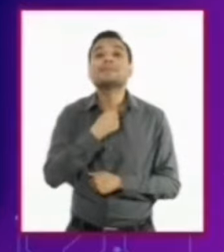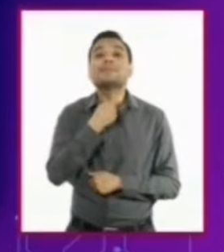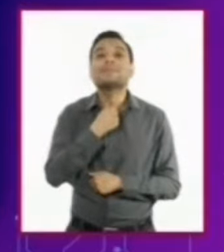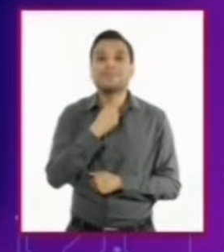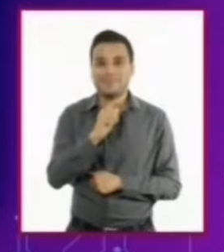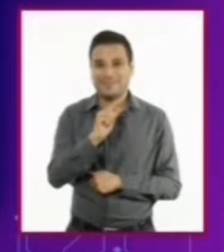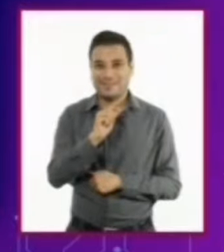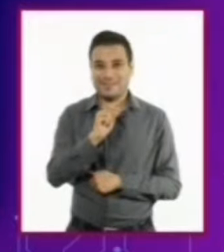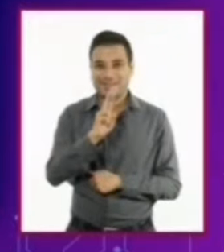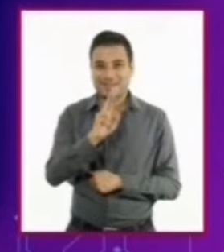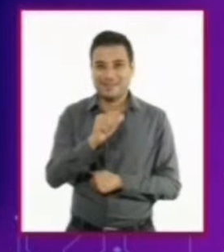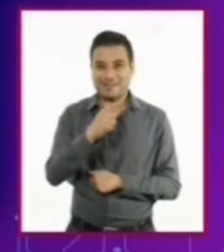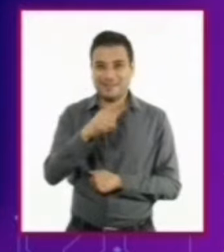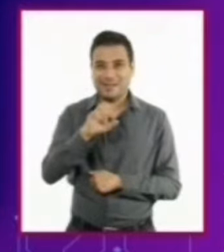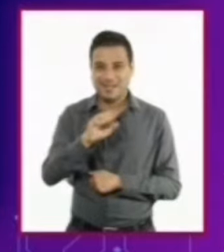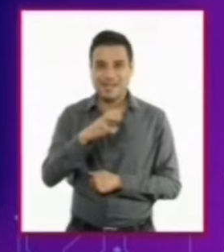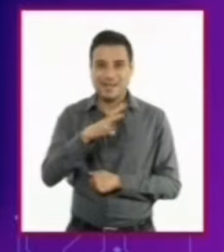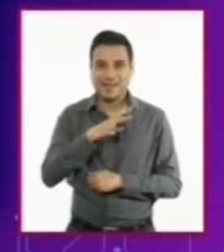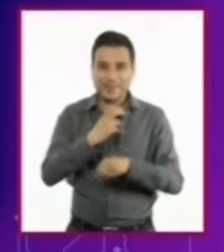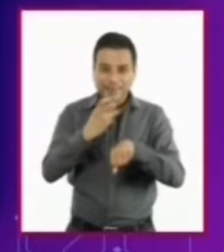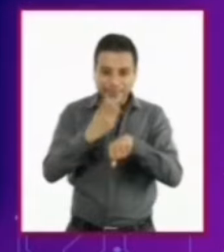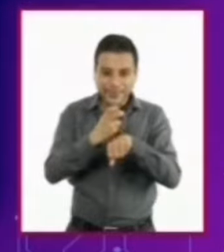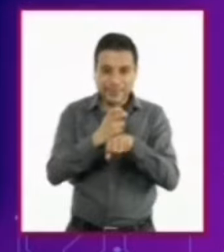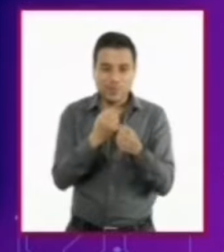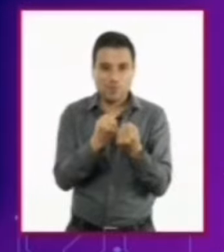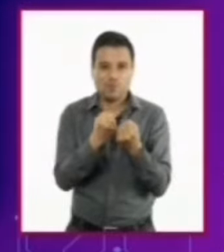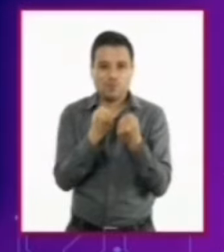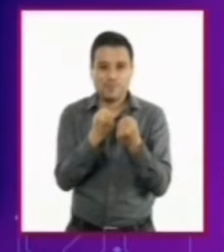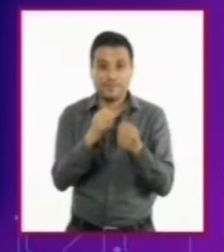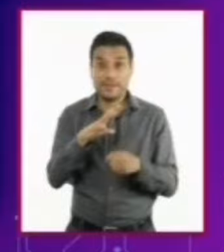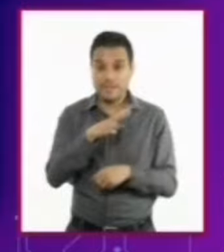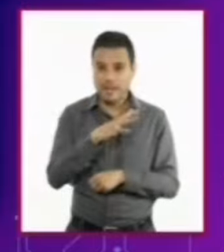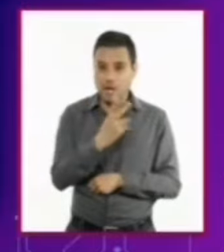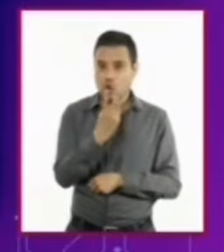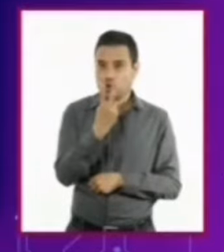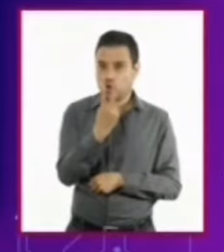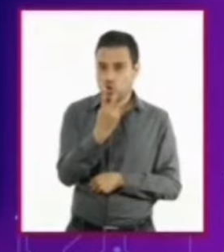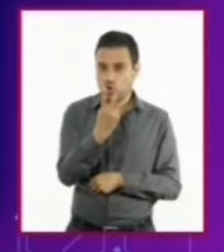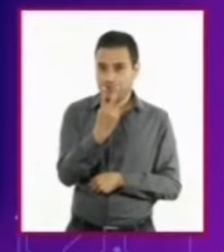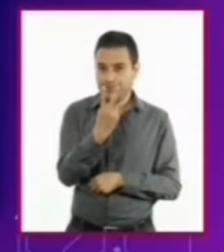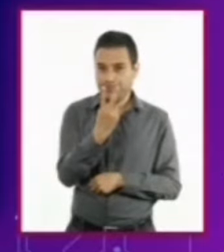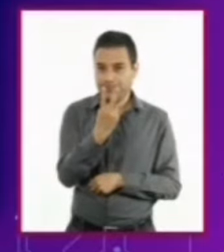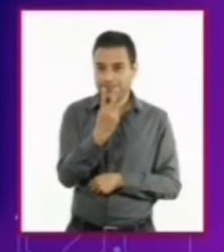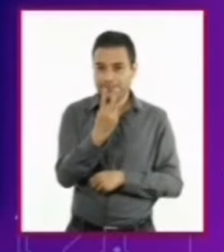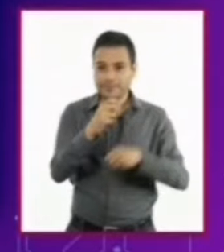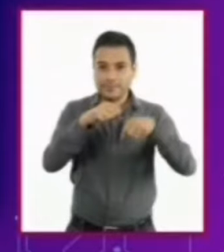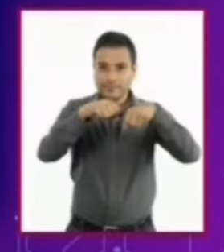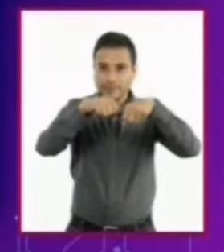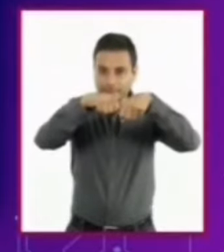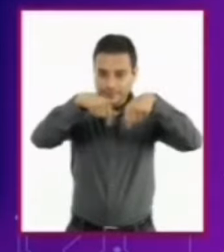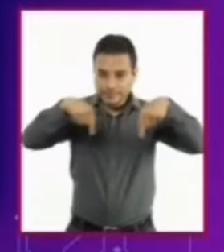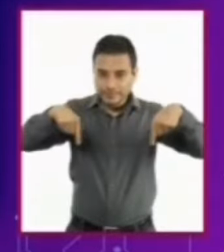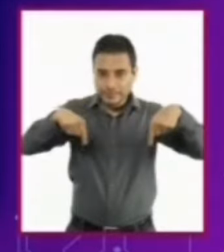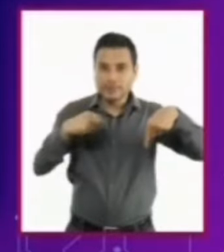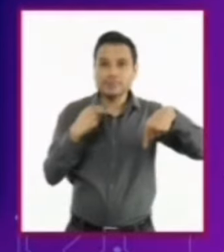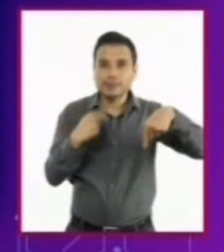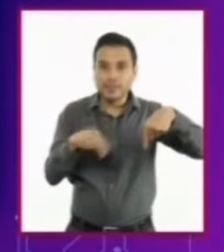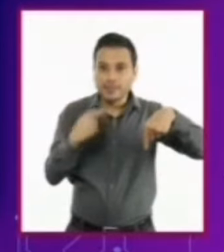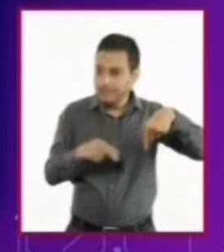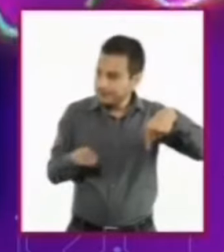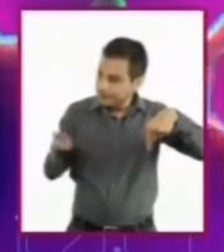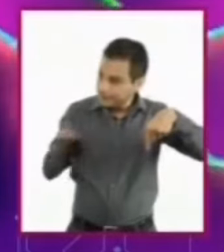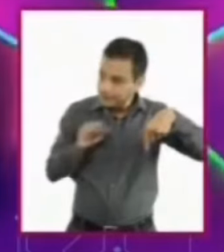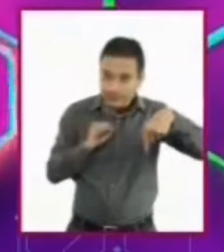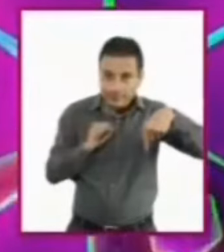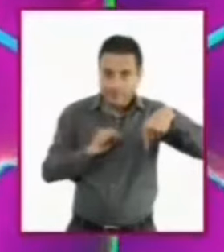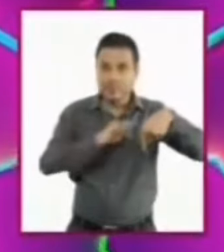cartílago duro. La tráquea se divide en dos grandes ramificaciones conocidas como bronquios, cada uno que desemboca en un